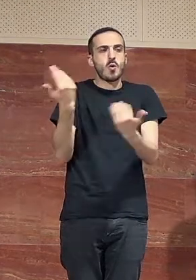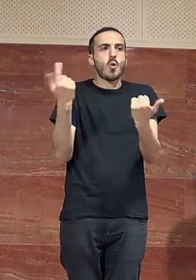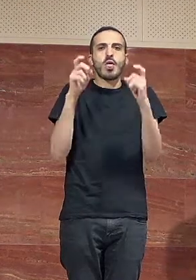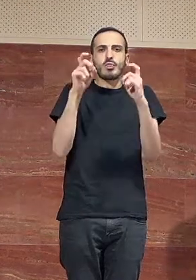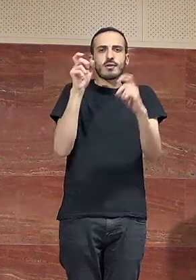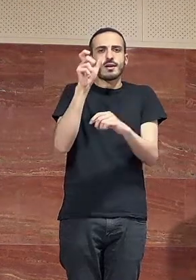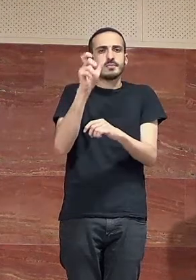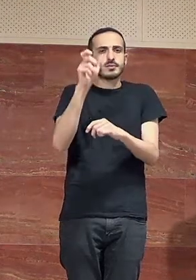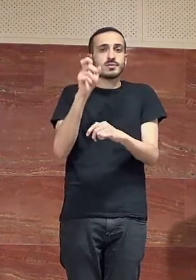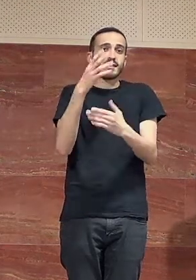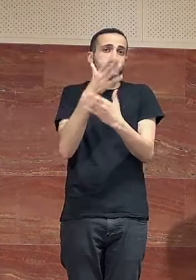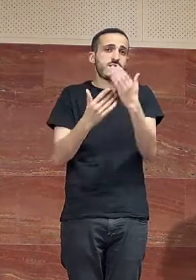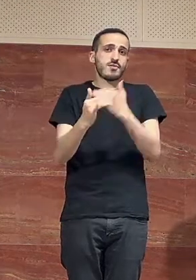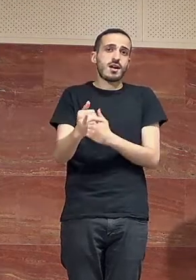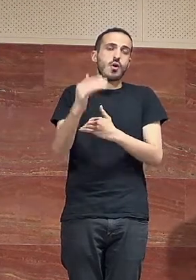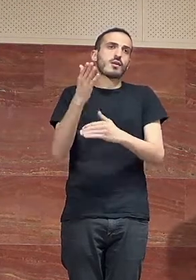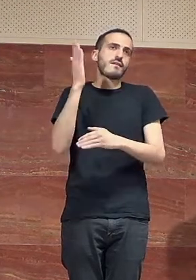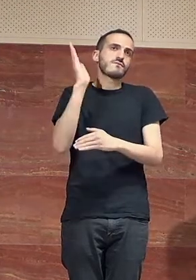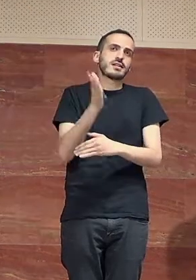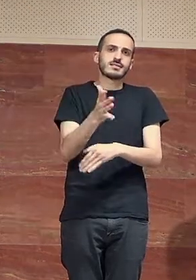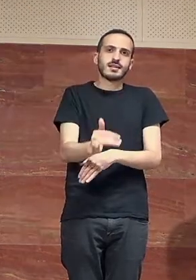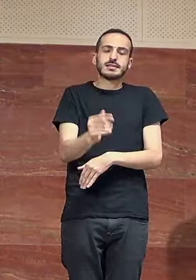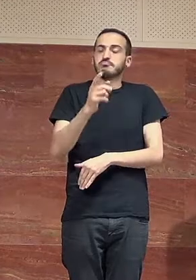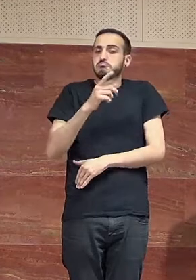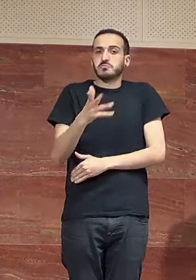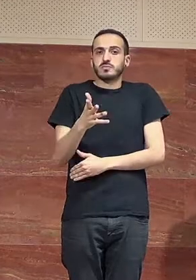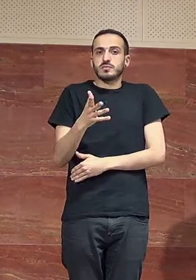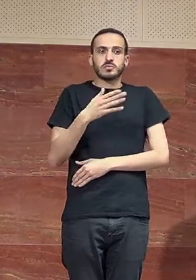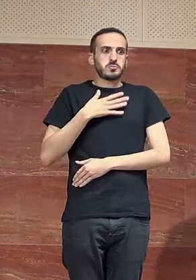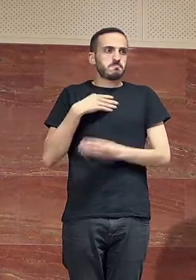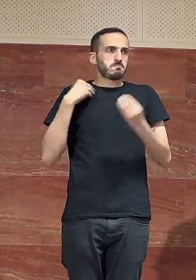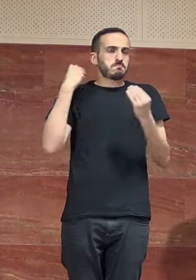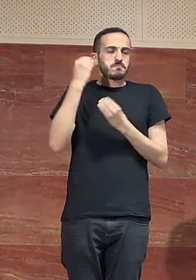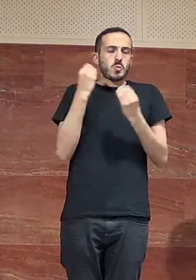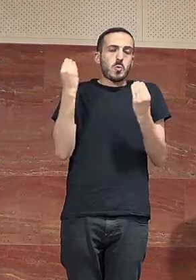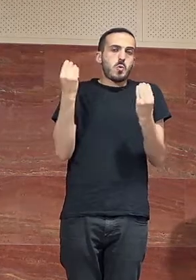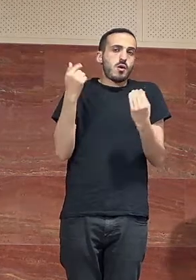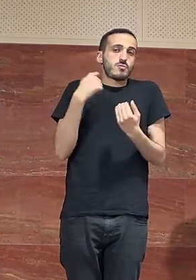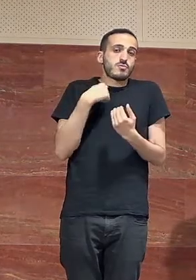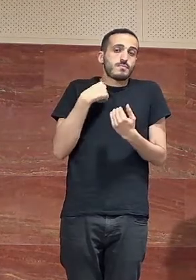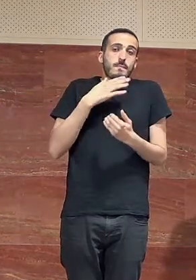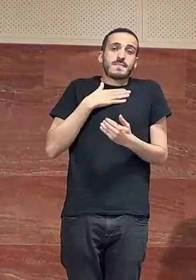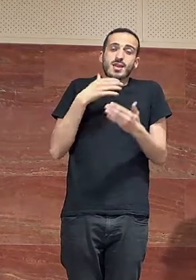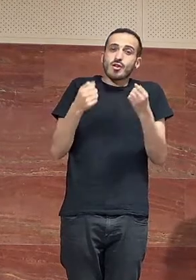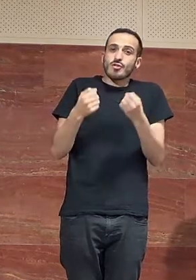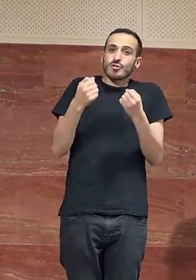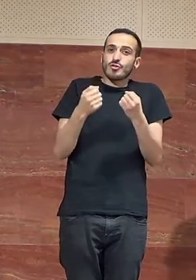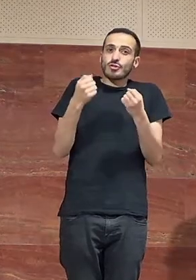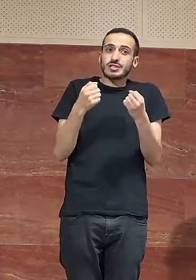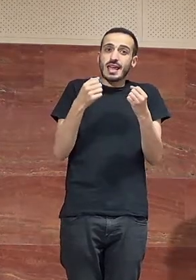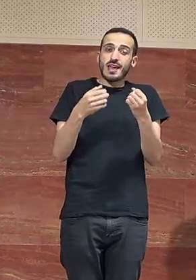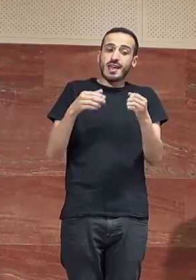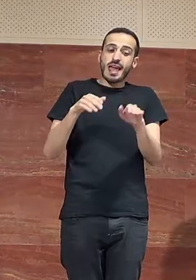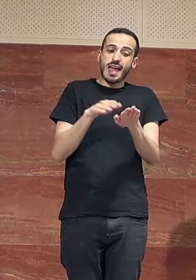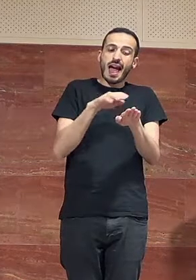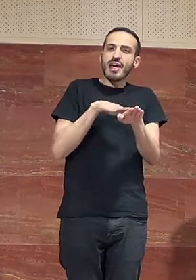al ciudadano para tener una ciudad que sea más cómoda absolutamente para todos. A mí no se me ocurriría o no se me ocurre aparcar mi coche encima de la acera. Llevo tanto